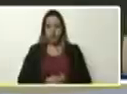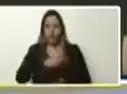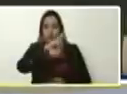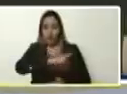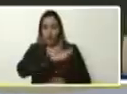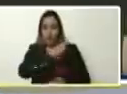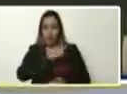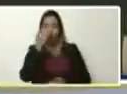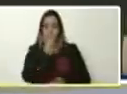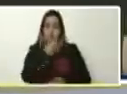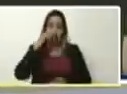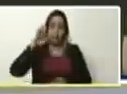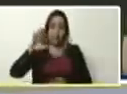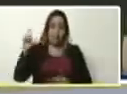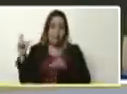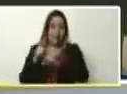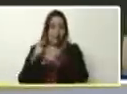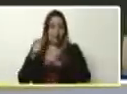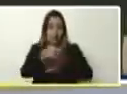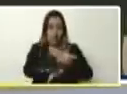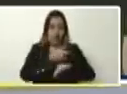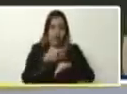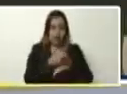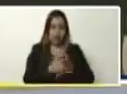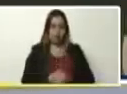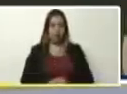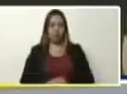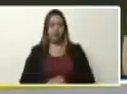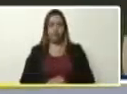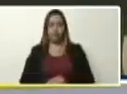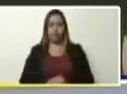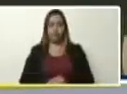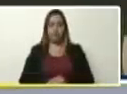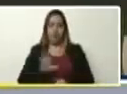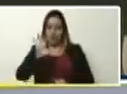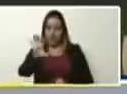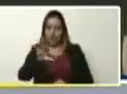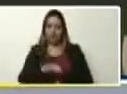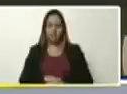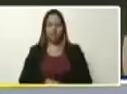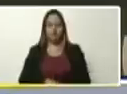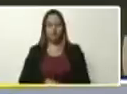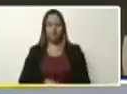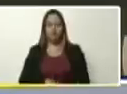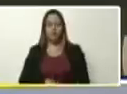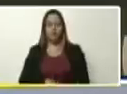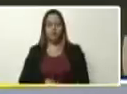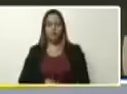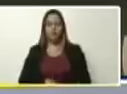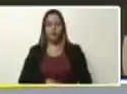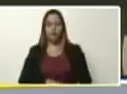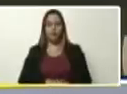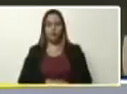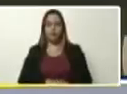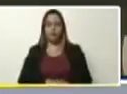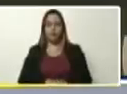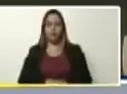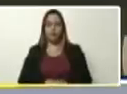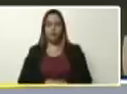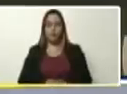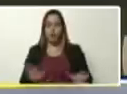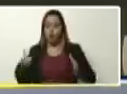oficialmente comprometiendo la palabra del Estado, del gobierno, del país. Y por la